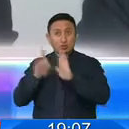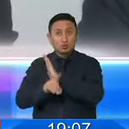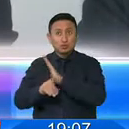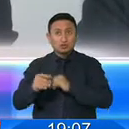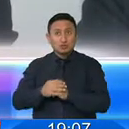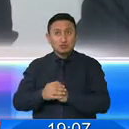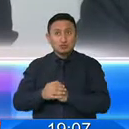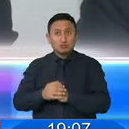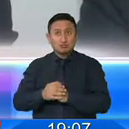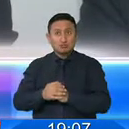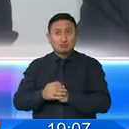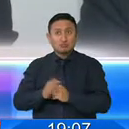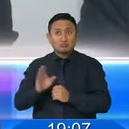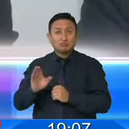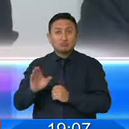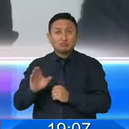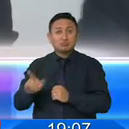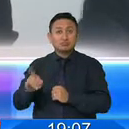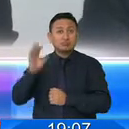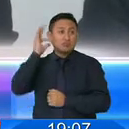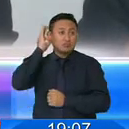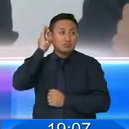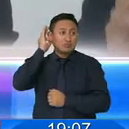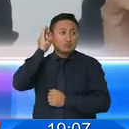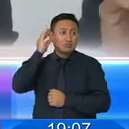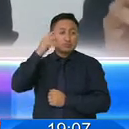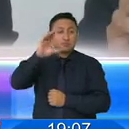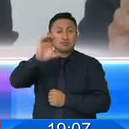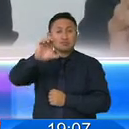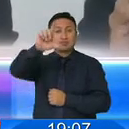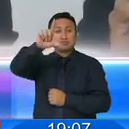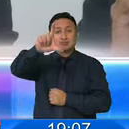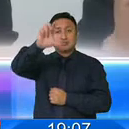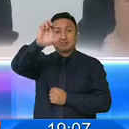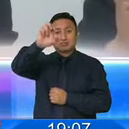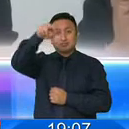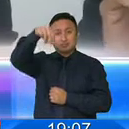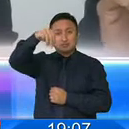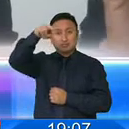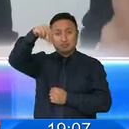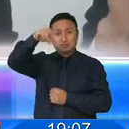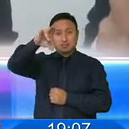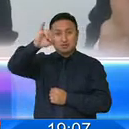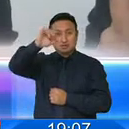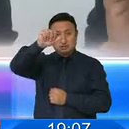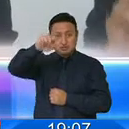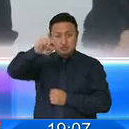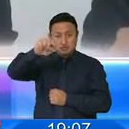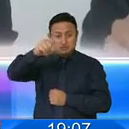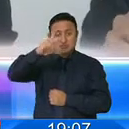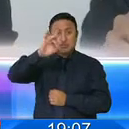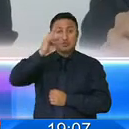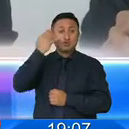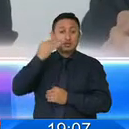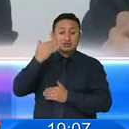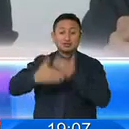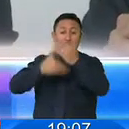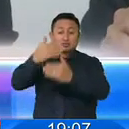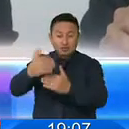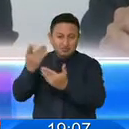presentada por la señora Clemencia Avendaño 8 días después del crimen de Quinza Loma,